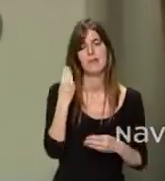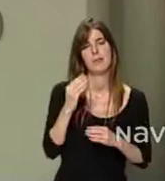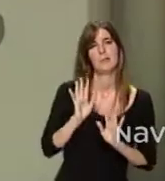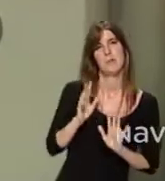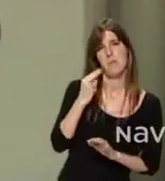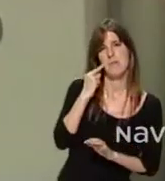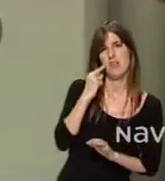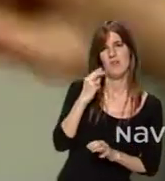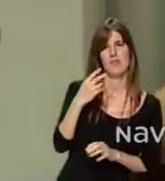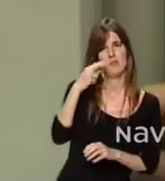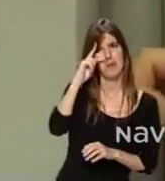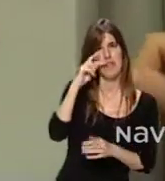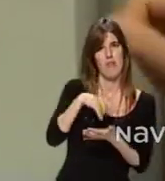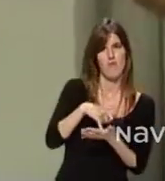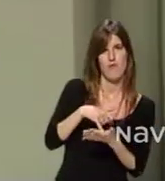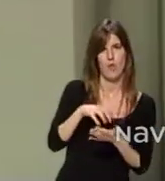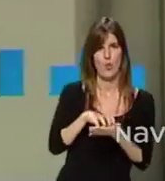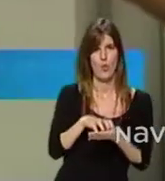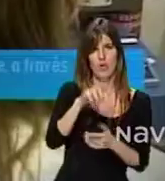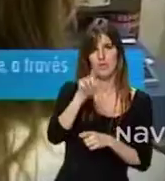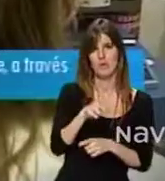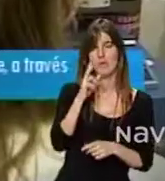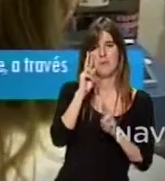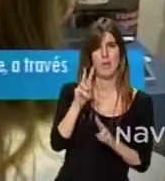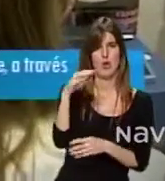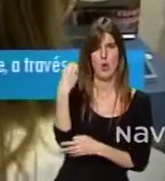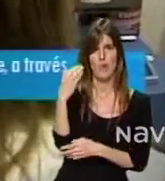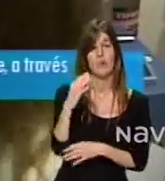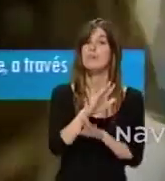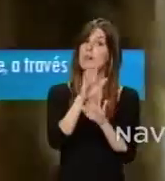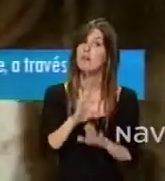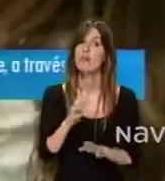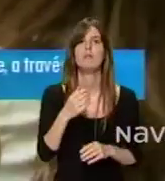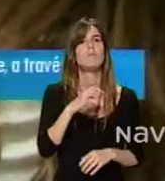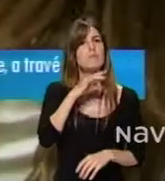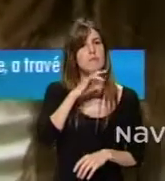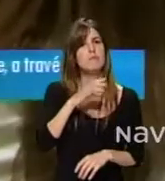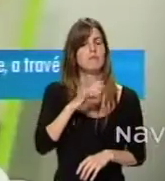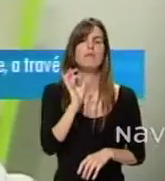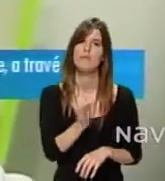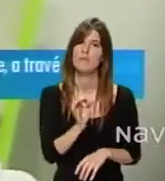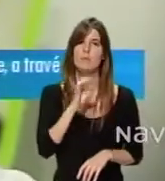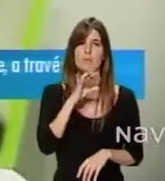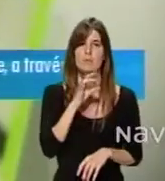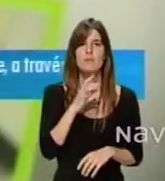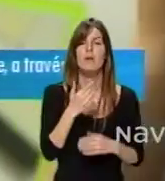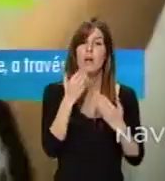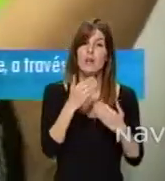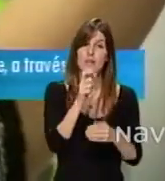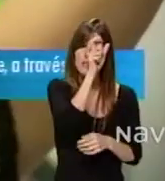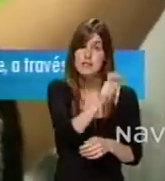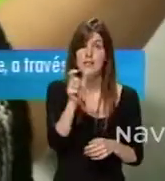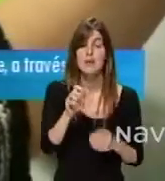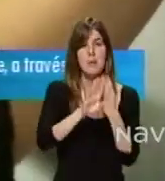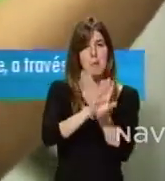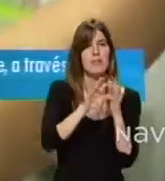reticente, o tiene miedo de si tendrá experiencia, no tendrá, pero bueno, la verdad que estamos muy contentas, el boca a boca está funcionando